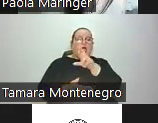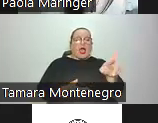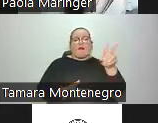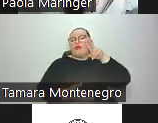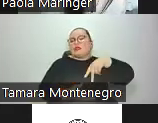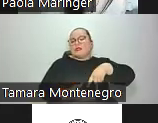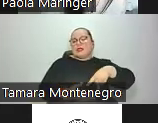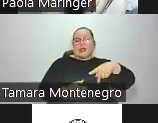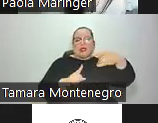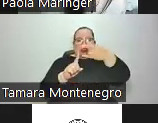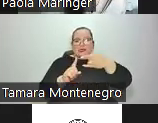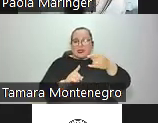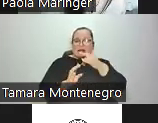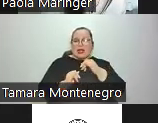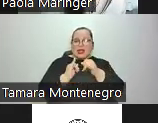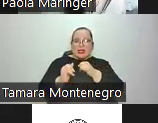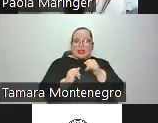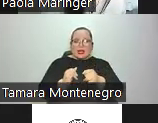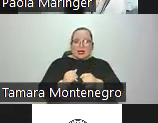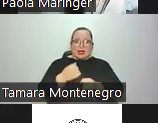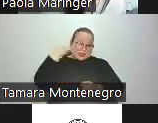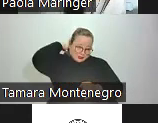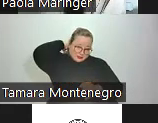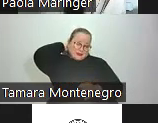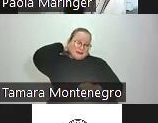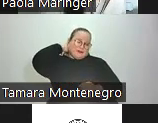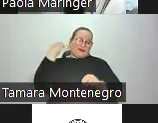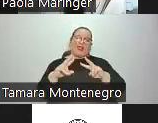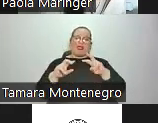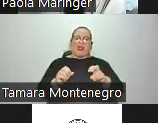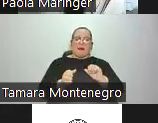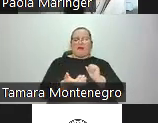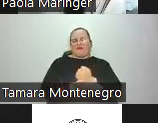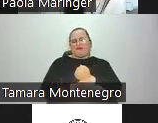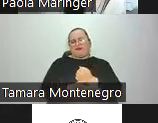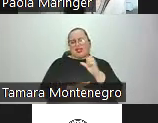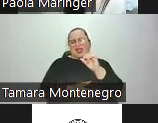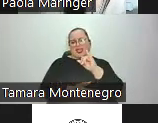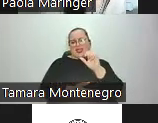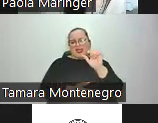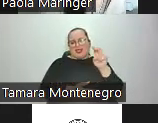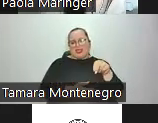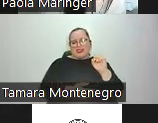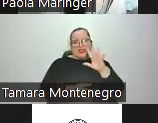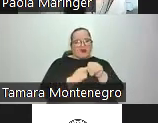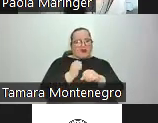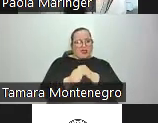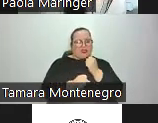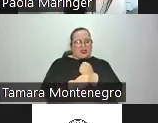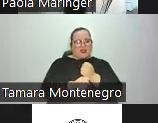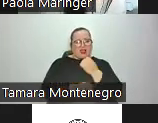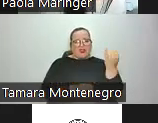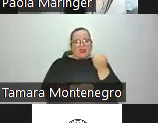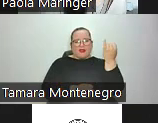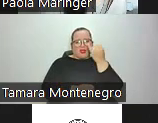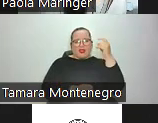Juan Ceballos, el tema de la frustración. Aline habla de 5 años trabajando de forma independiente, le